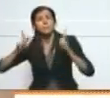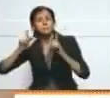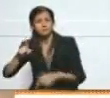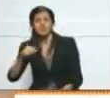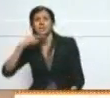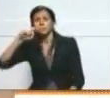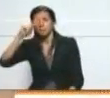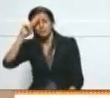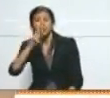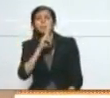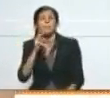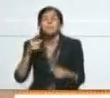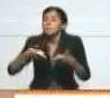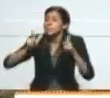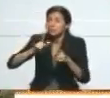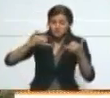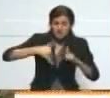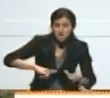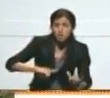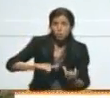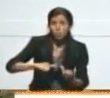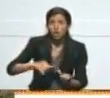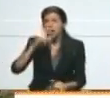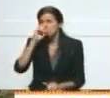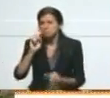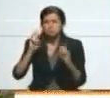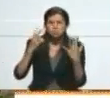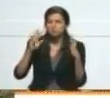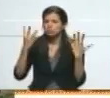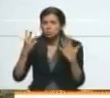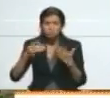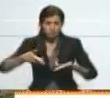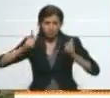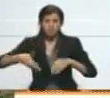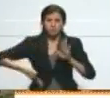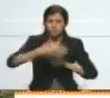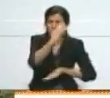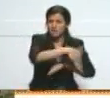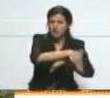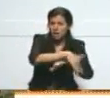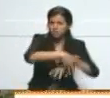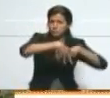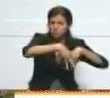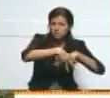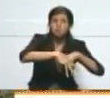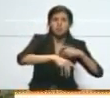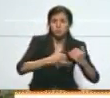años, vaya a ser mutilado, sacrificado por ellos mismos.